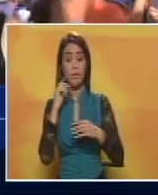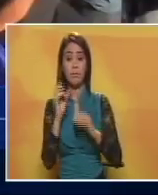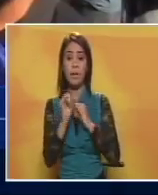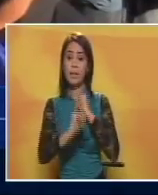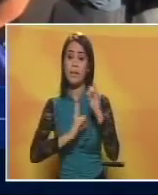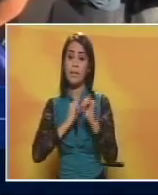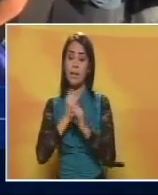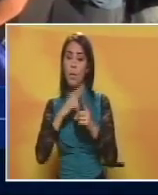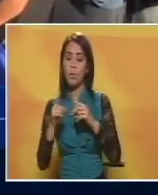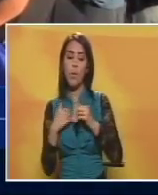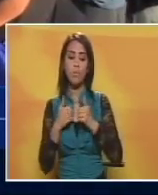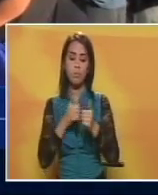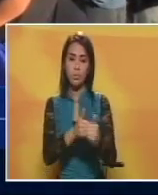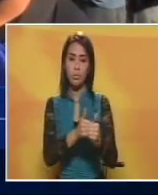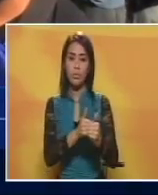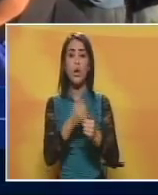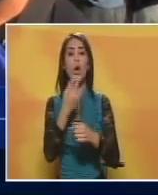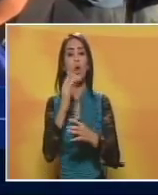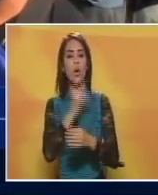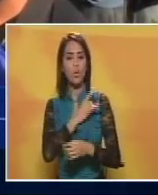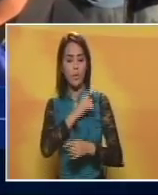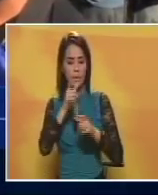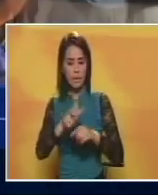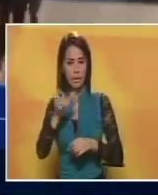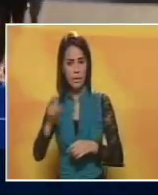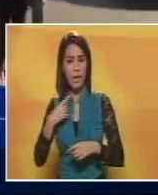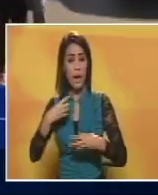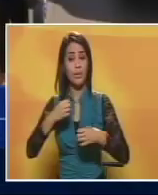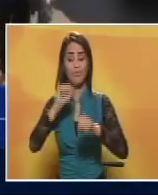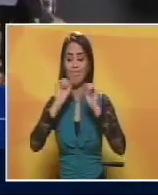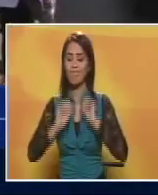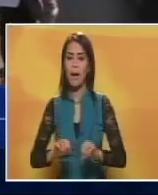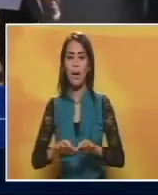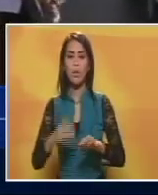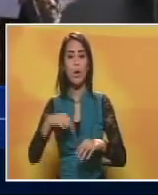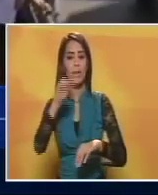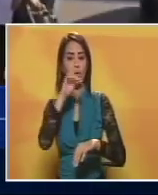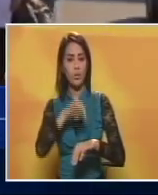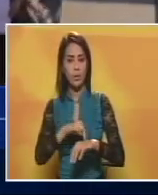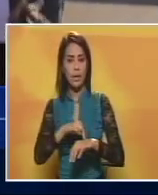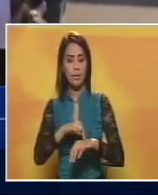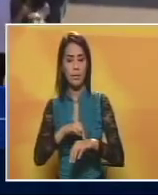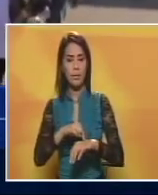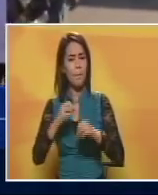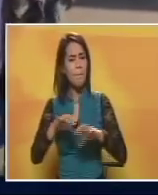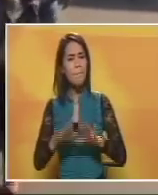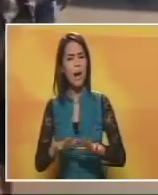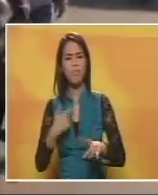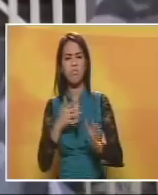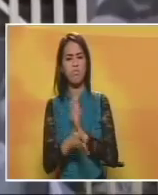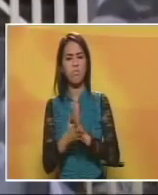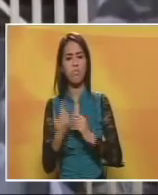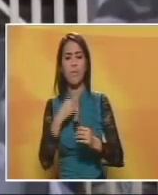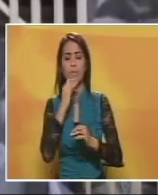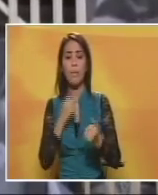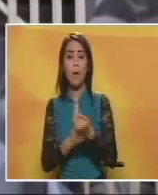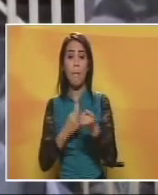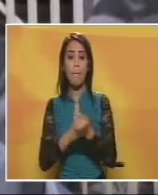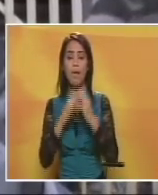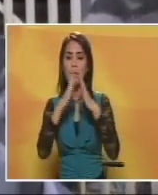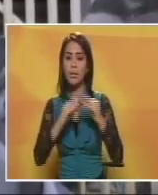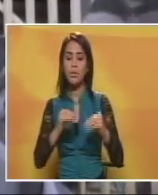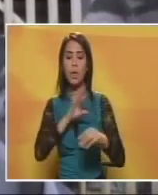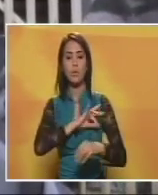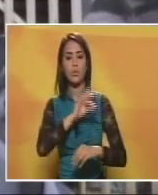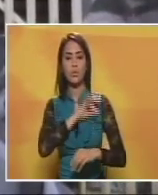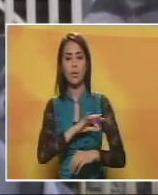Comisión Interamericana, los universitarios convocarán a un paro nacional para el que afirman cuentan con el apoyo de toda la